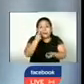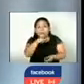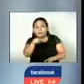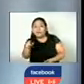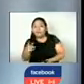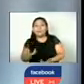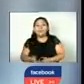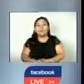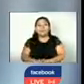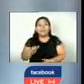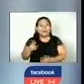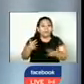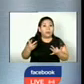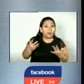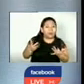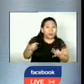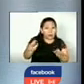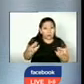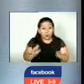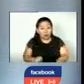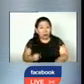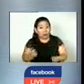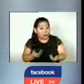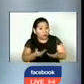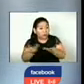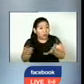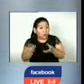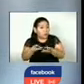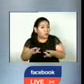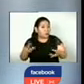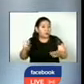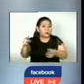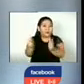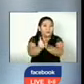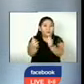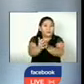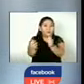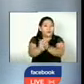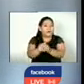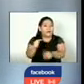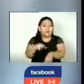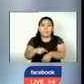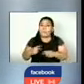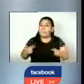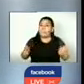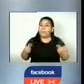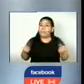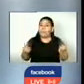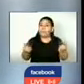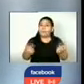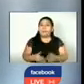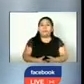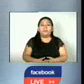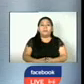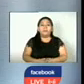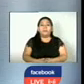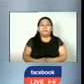viviendas esperan que las autoridades competentes puedan resolverles el problema lo más pronto posible